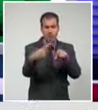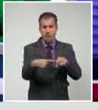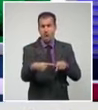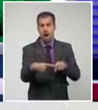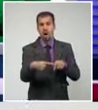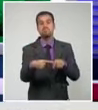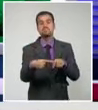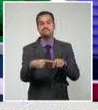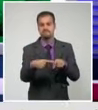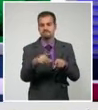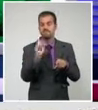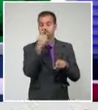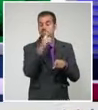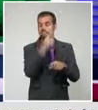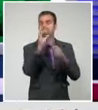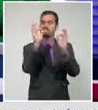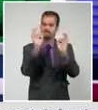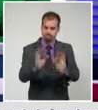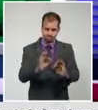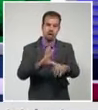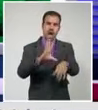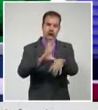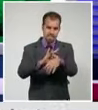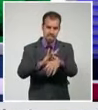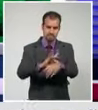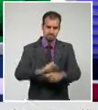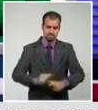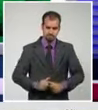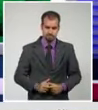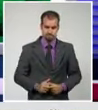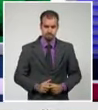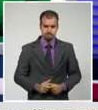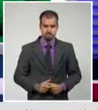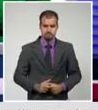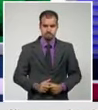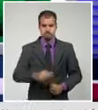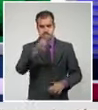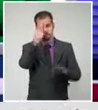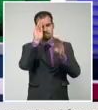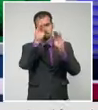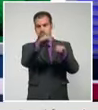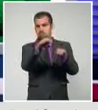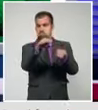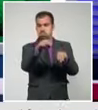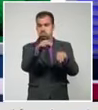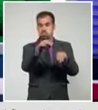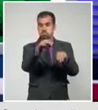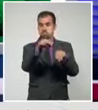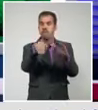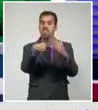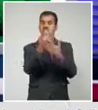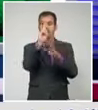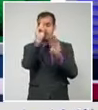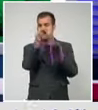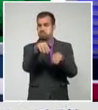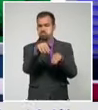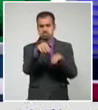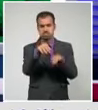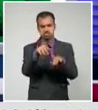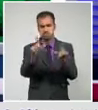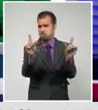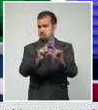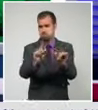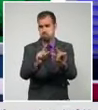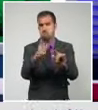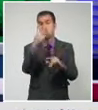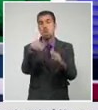se logró confirmar mediante el PCR. Se ingresó, estuvo muy poco tiempo ingresada, 2 días,